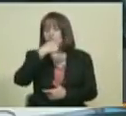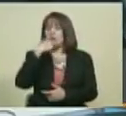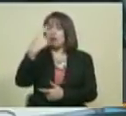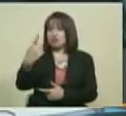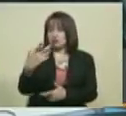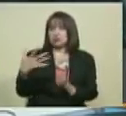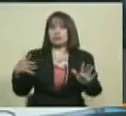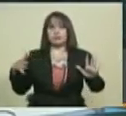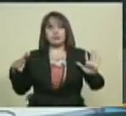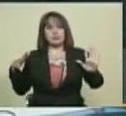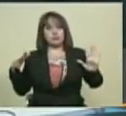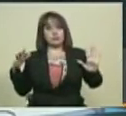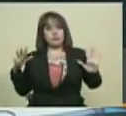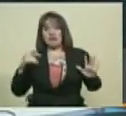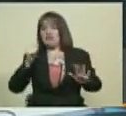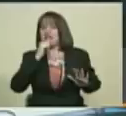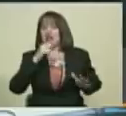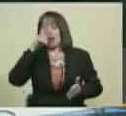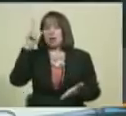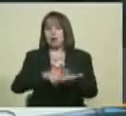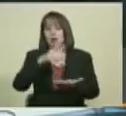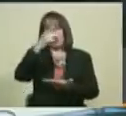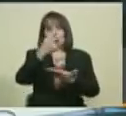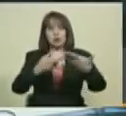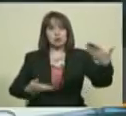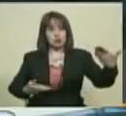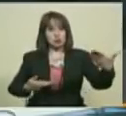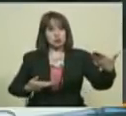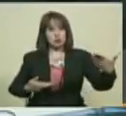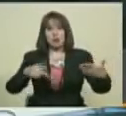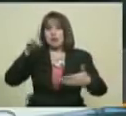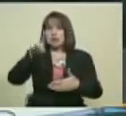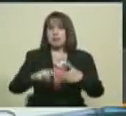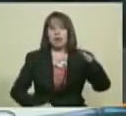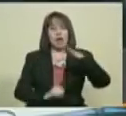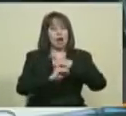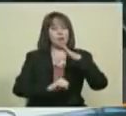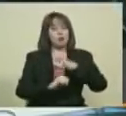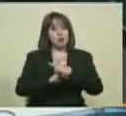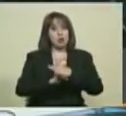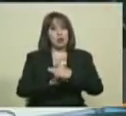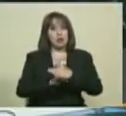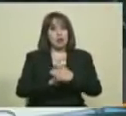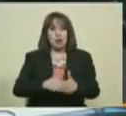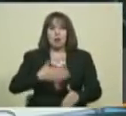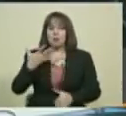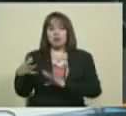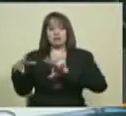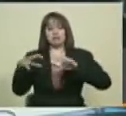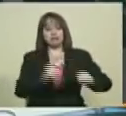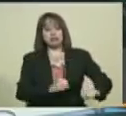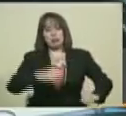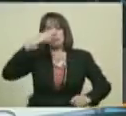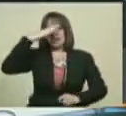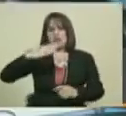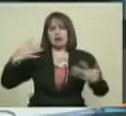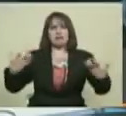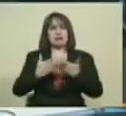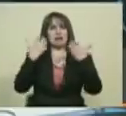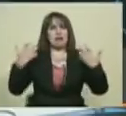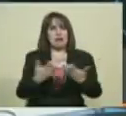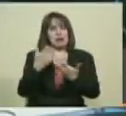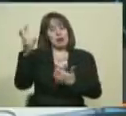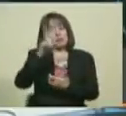calificando. Quienes han aprobado esta resolución están también apoyando la posibilidad de una intervención militar en Venezuela.